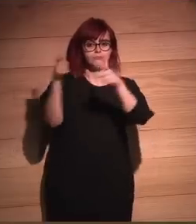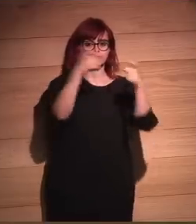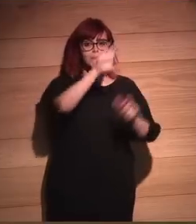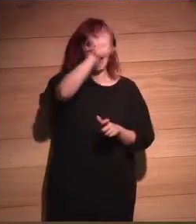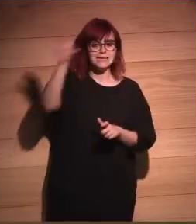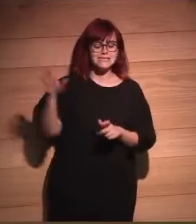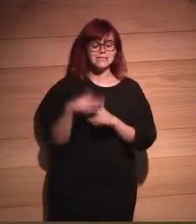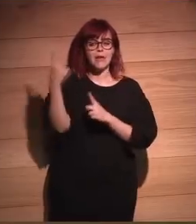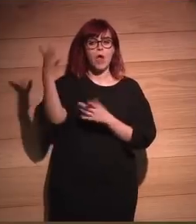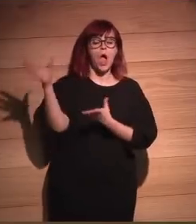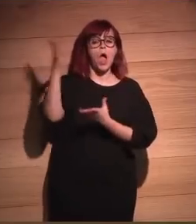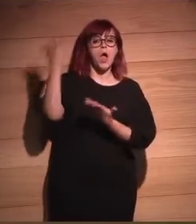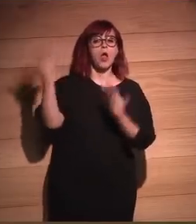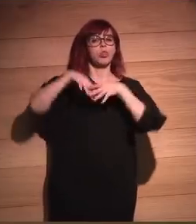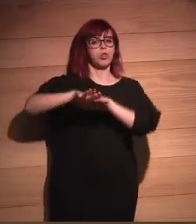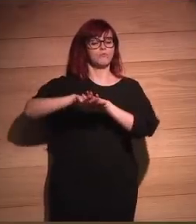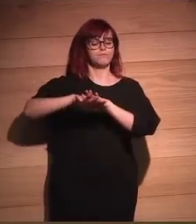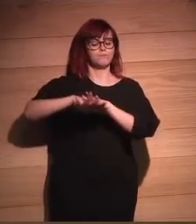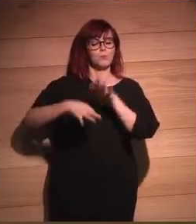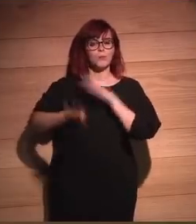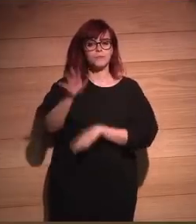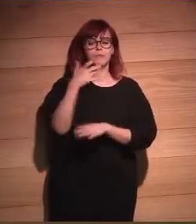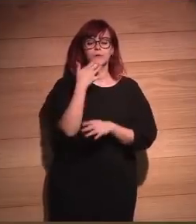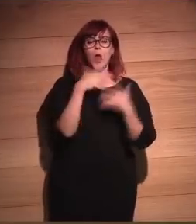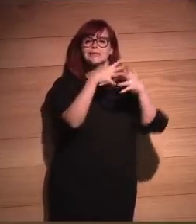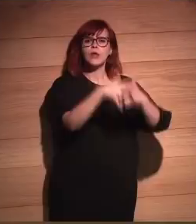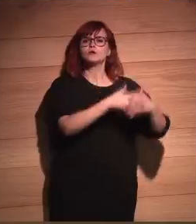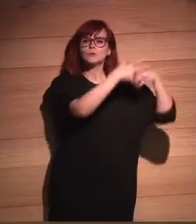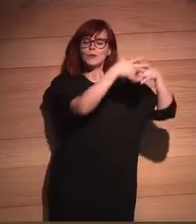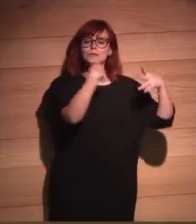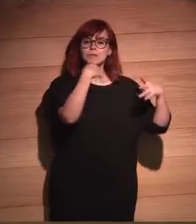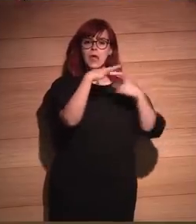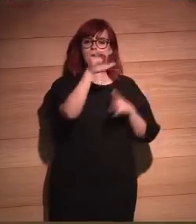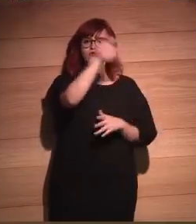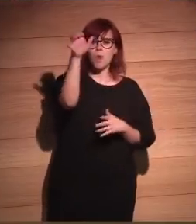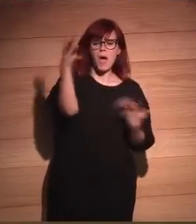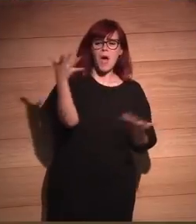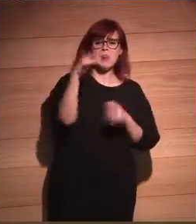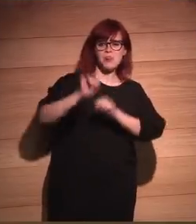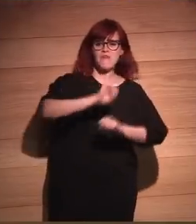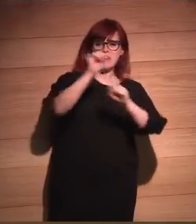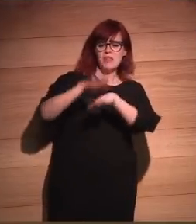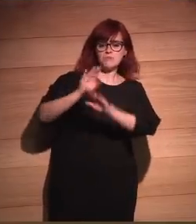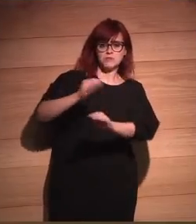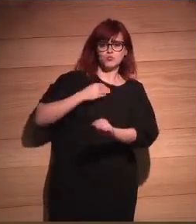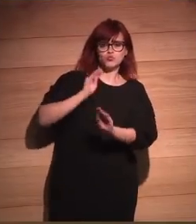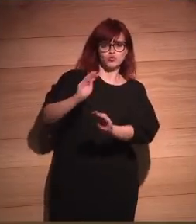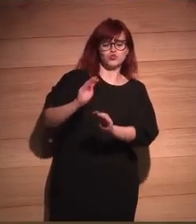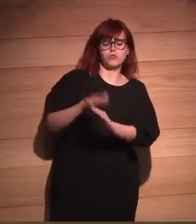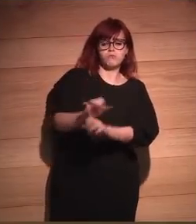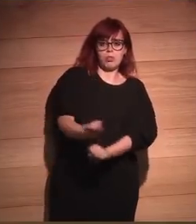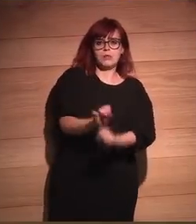países. Porque, por ejemplo, cuando Estados Unidos dicen que Europa es incapaz de defenderse a sí misma y que están hartos